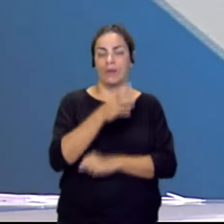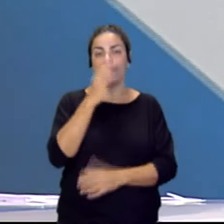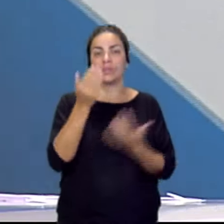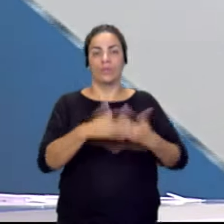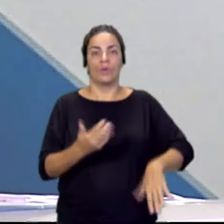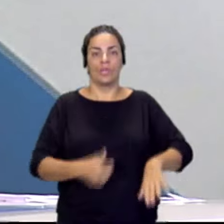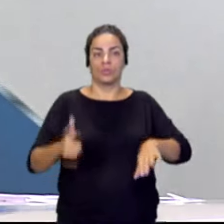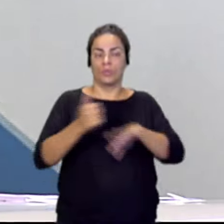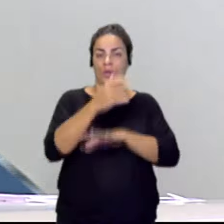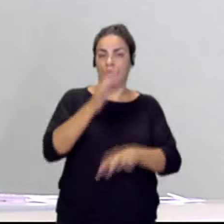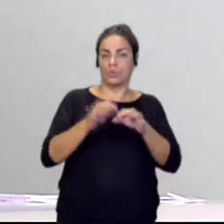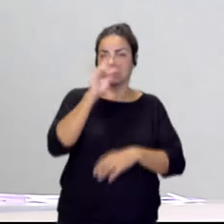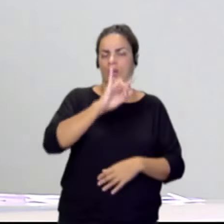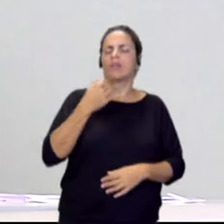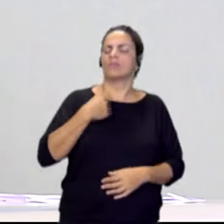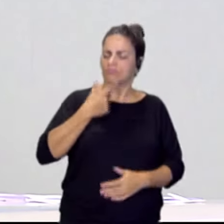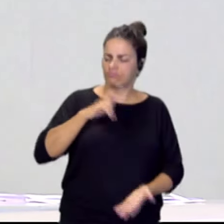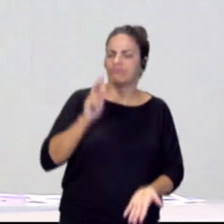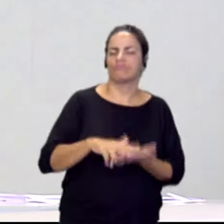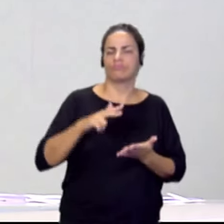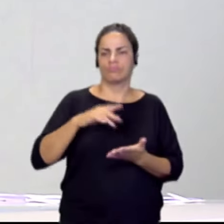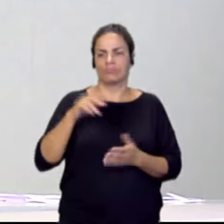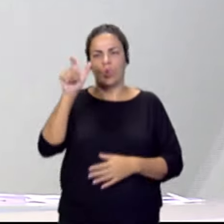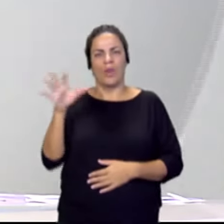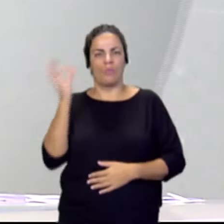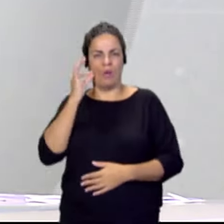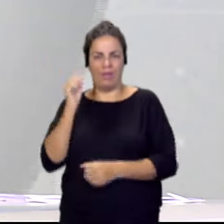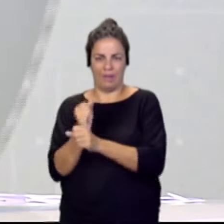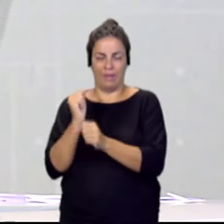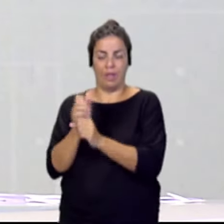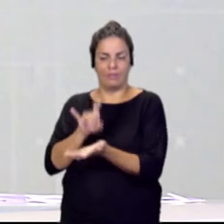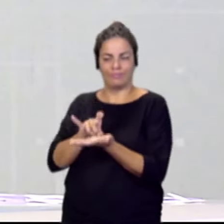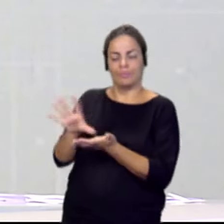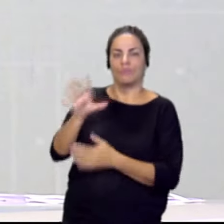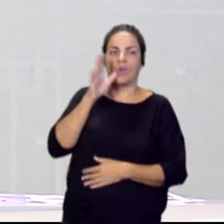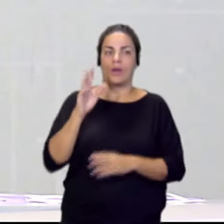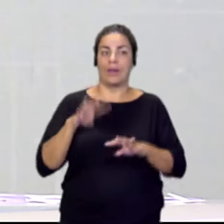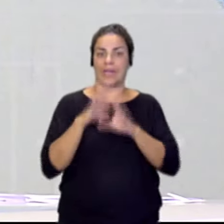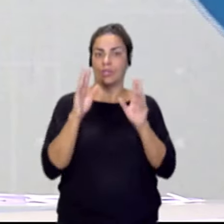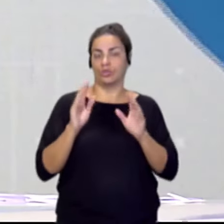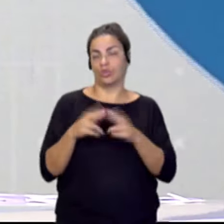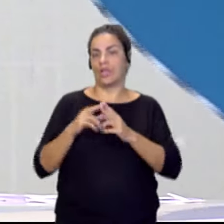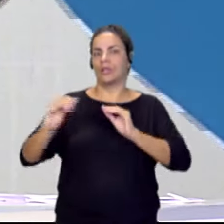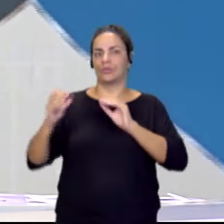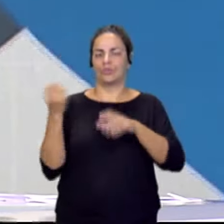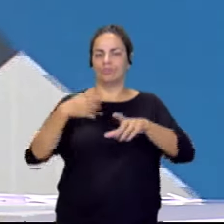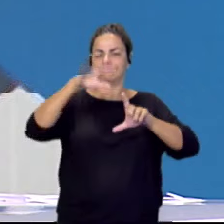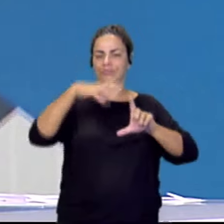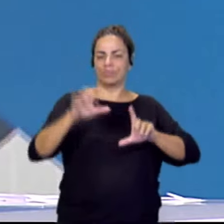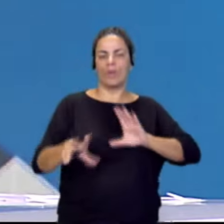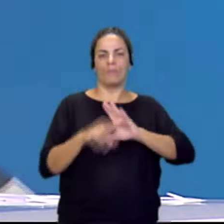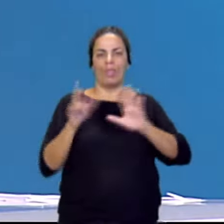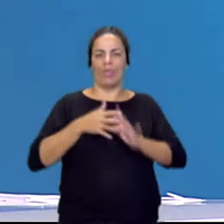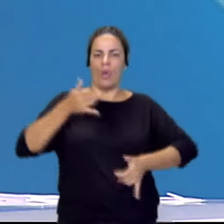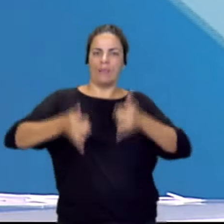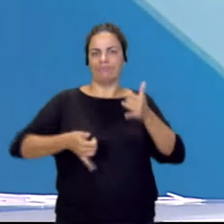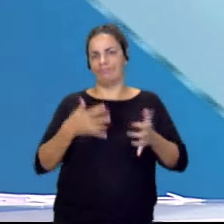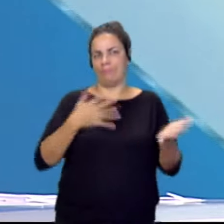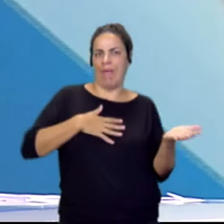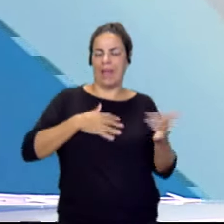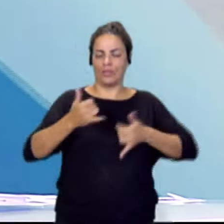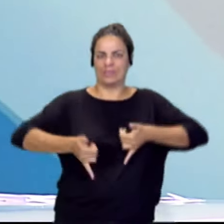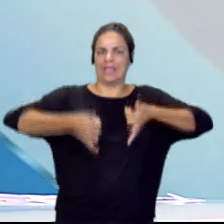despido de una empleada por publicar vídeos bailando en tacones en las redes sociales. Y lo hizo mientras pues estaba de baja por una operación de juanetes.